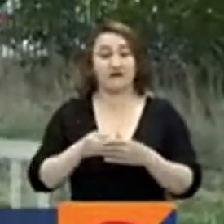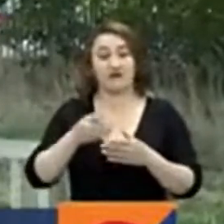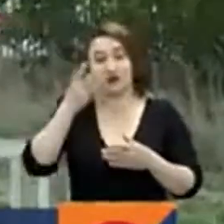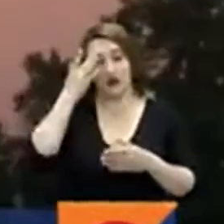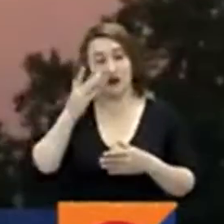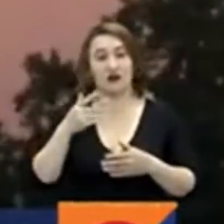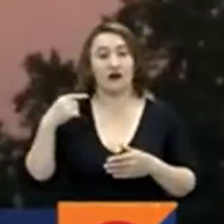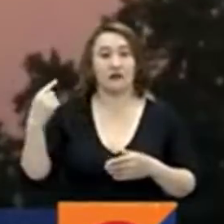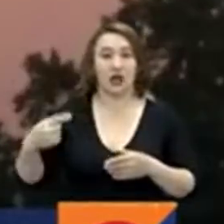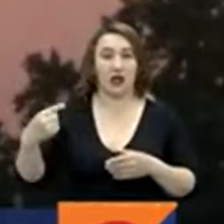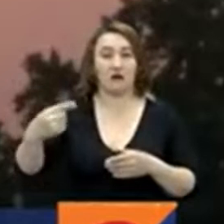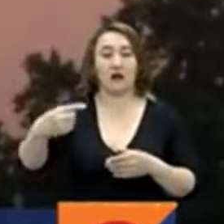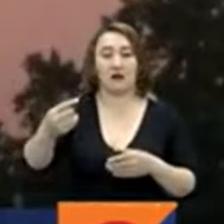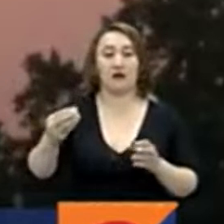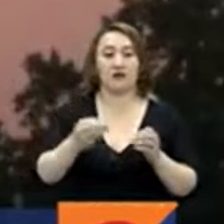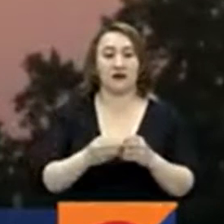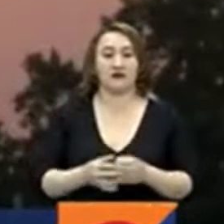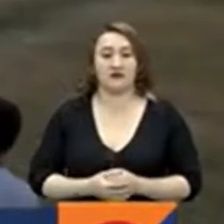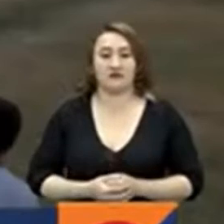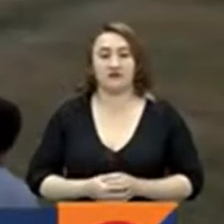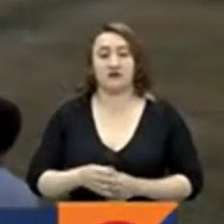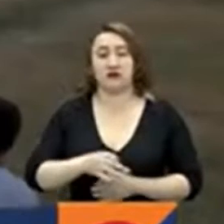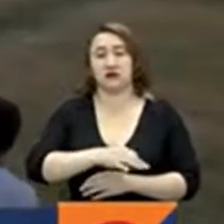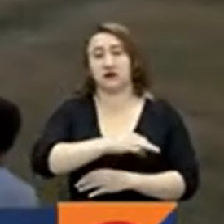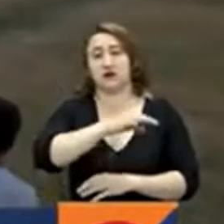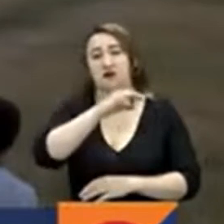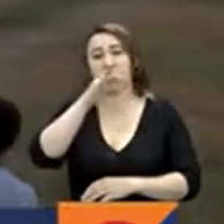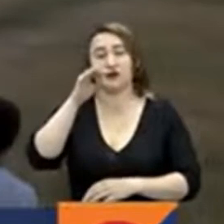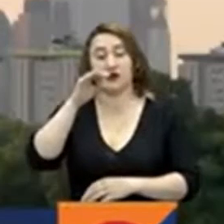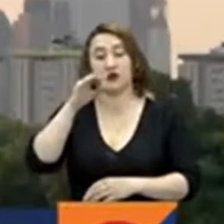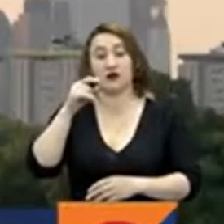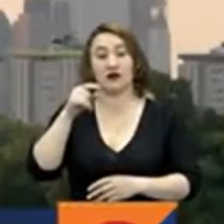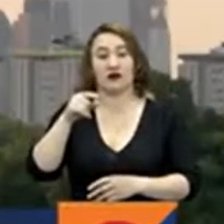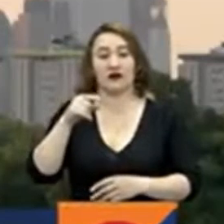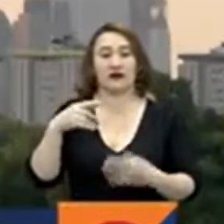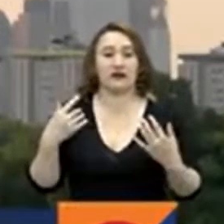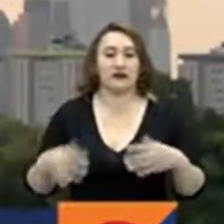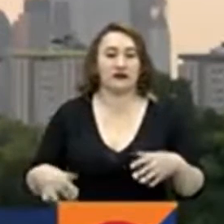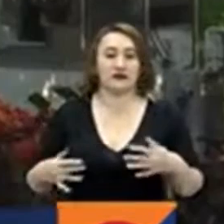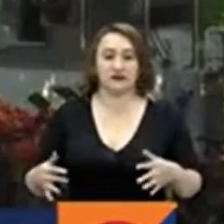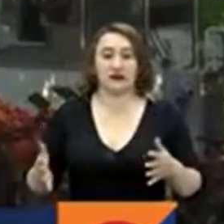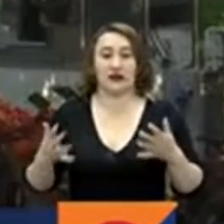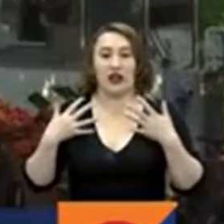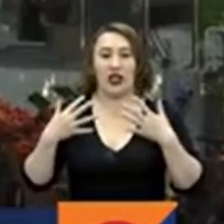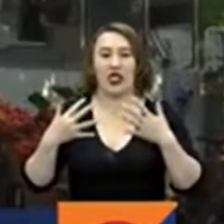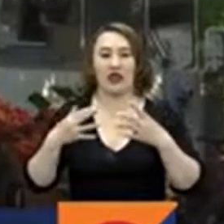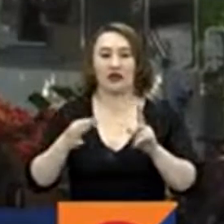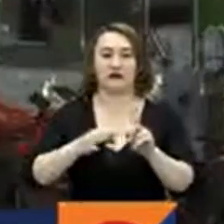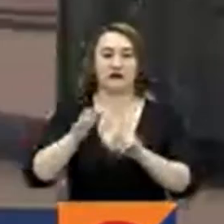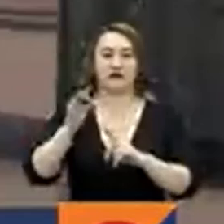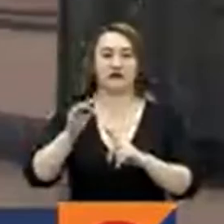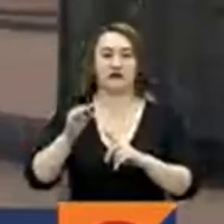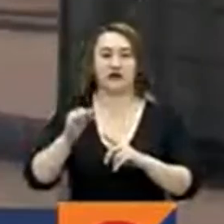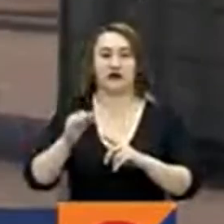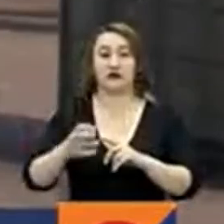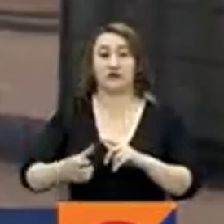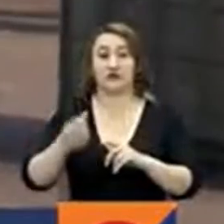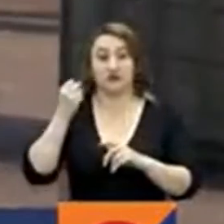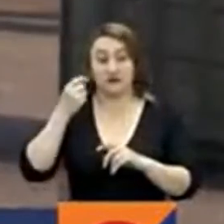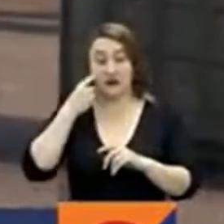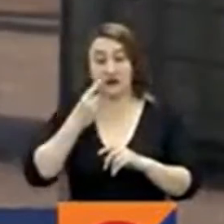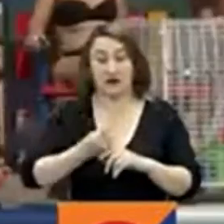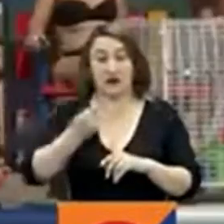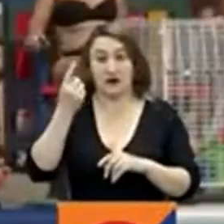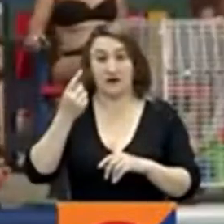más frecuencia. La aurora que se asomaba en Reino Unido era apenas abrebocas del repunte en sus termómetros, histórico porque con creces